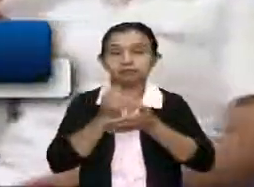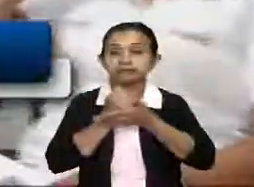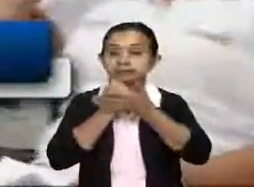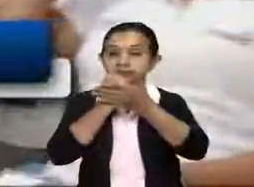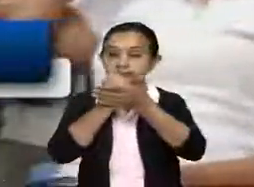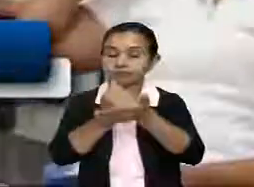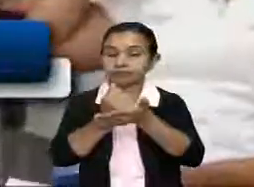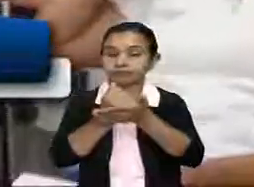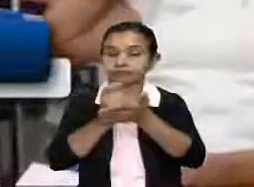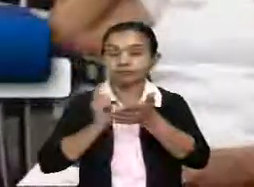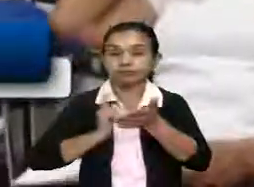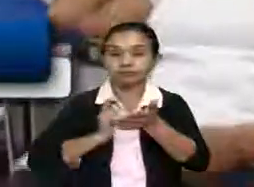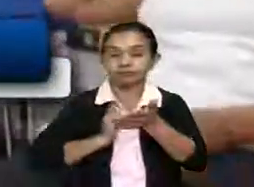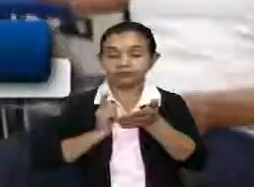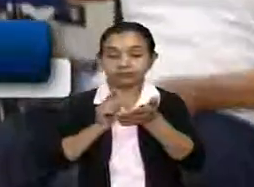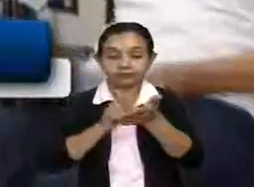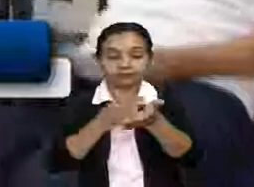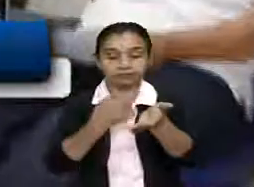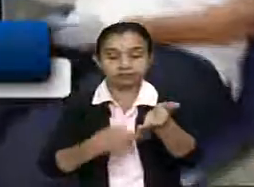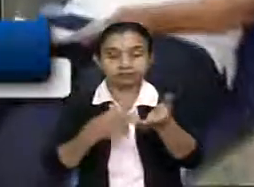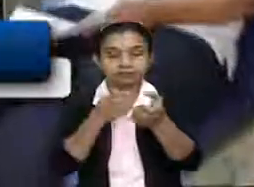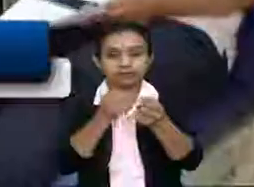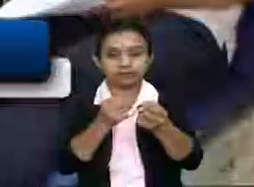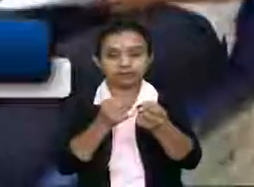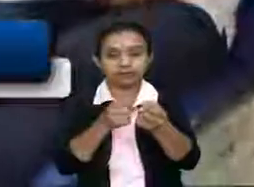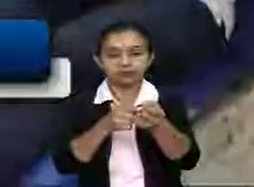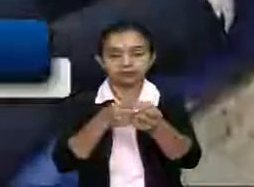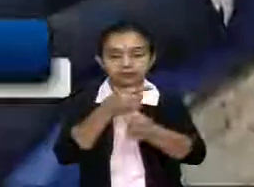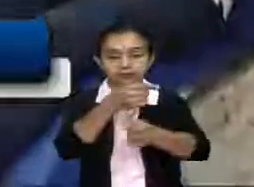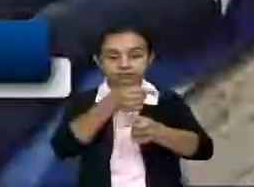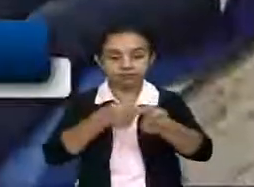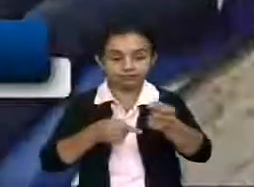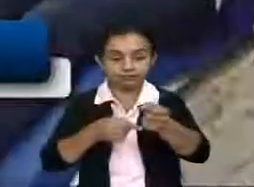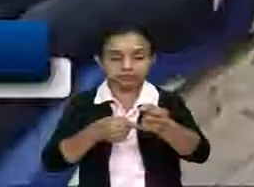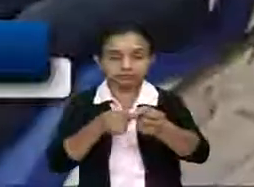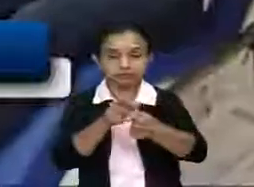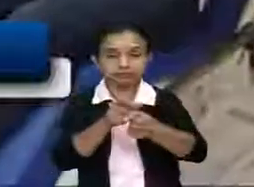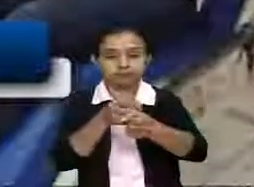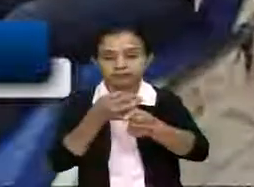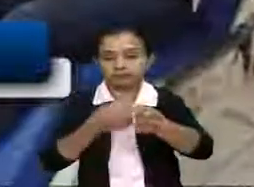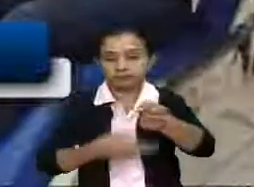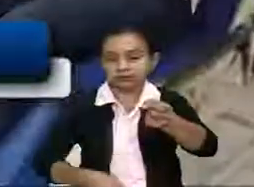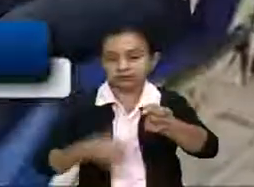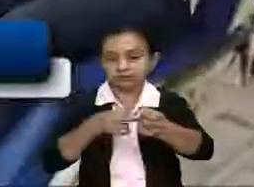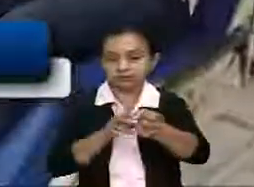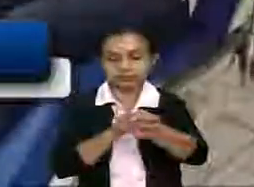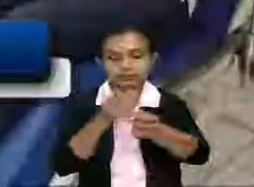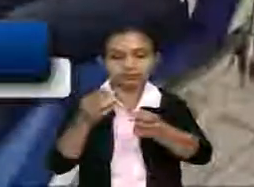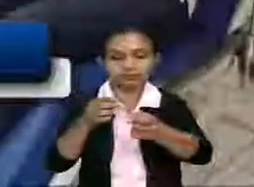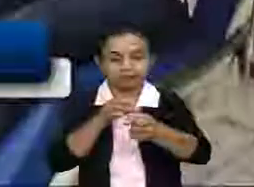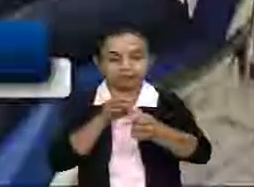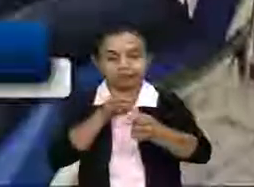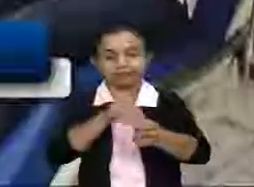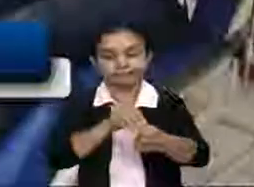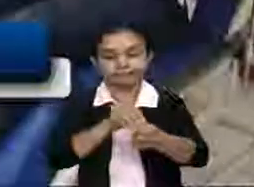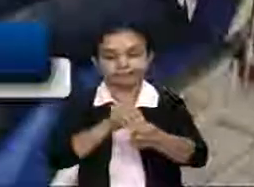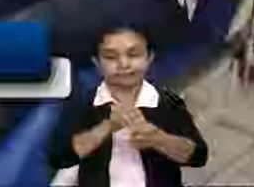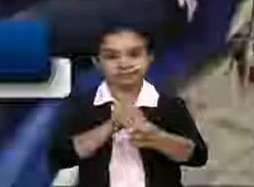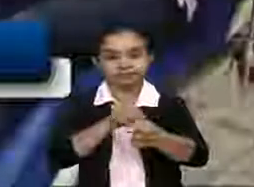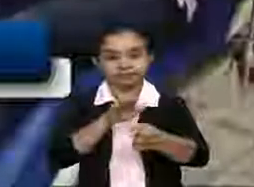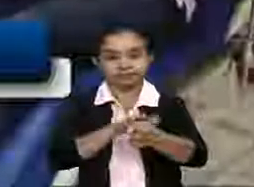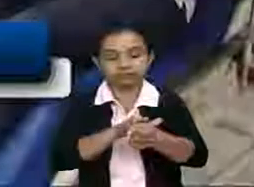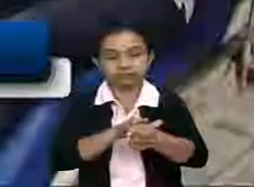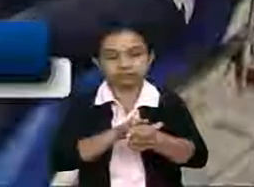para mantener la coagulación de la sangre si nosotros hacemos una herida una cortadura las plaquetas entran en acción y forman un tapón